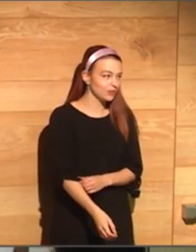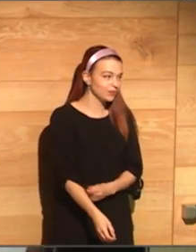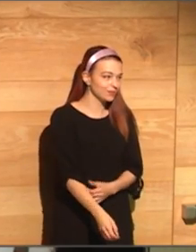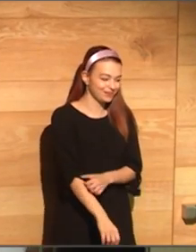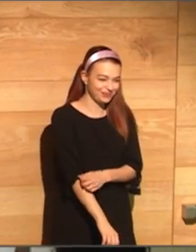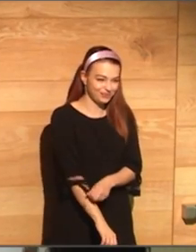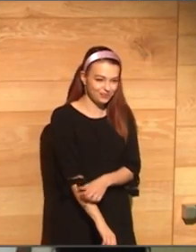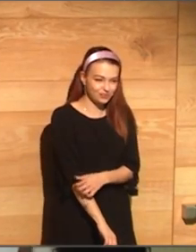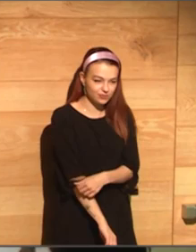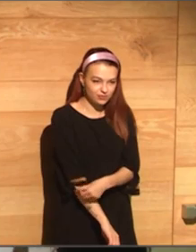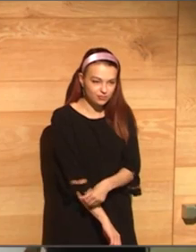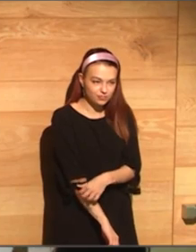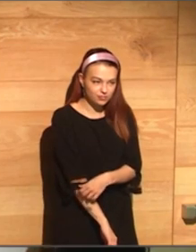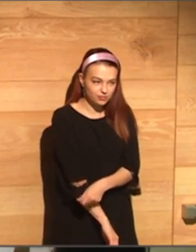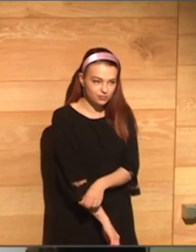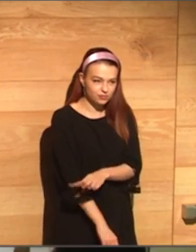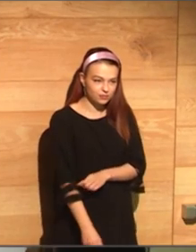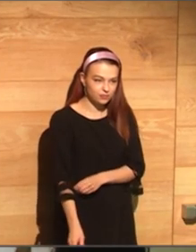Arturo González Campos.